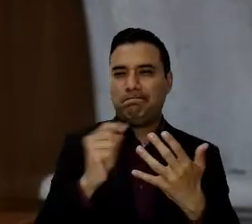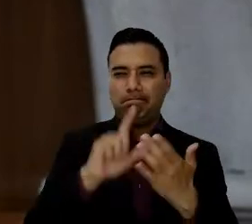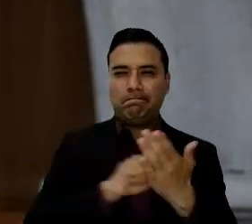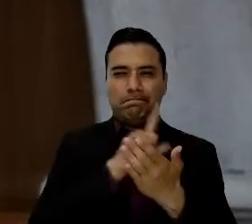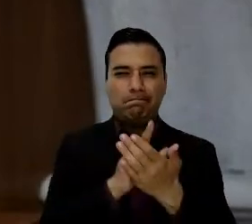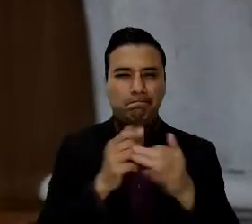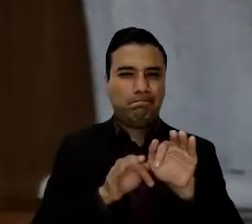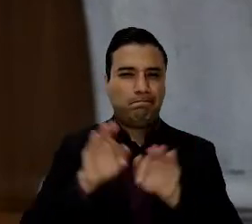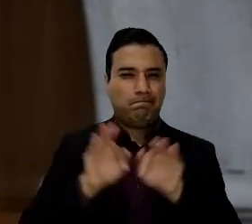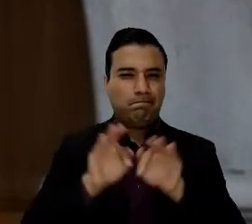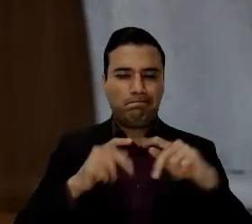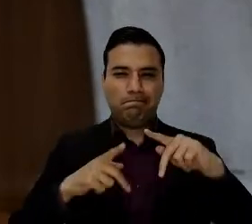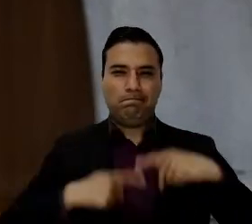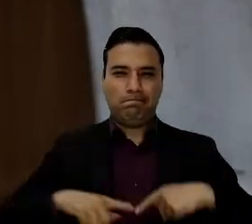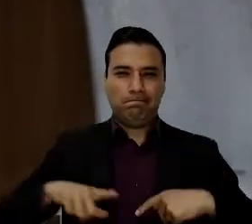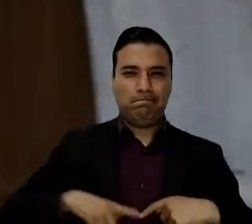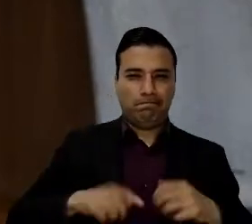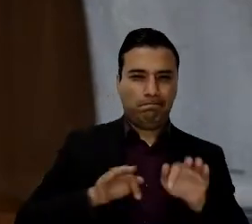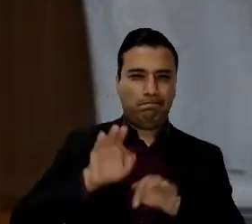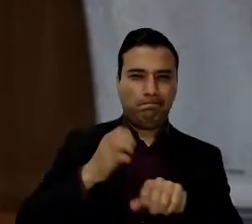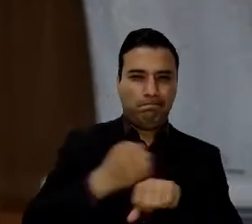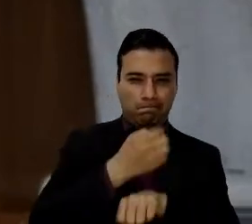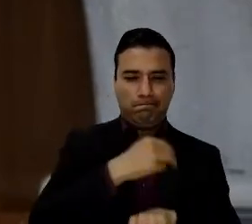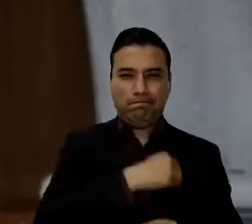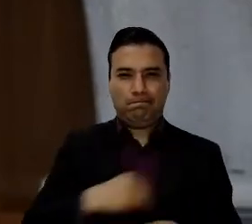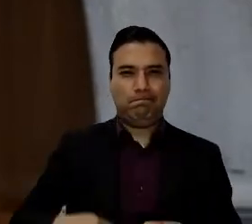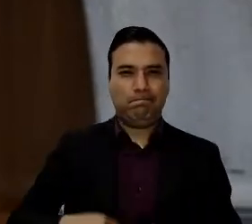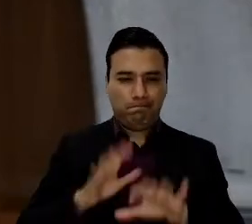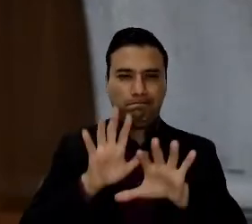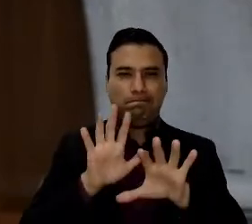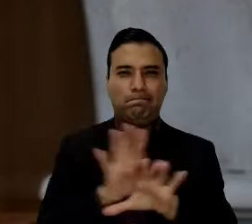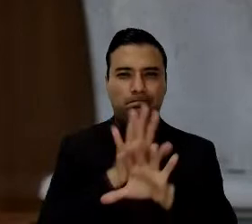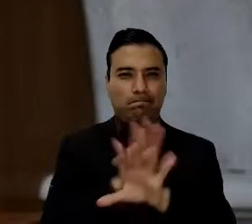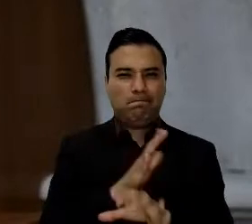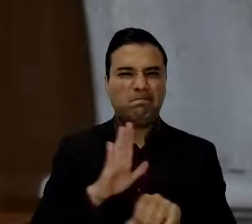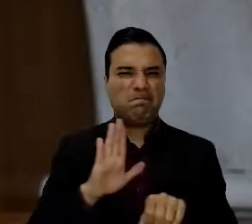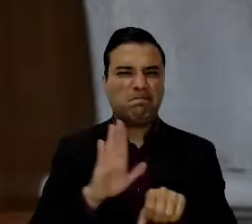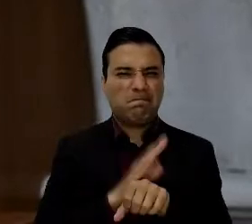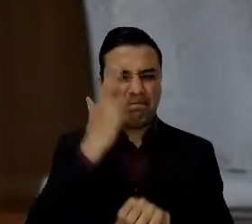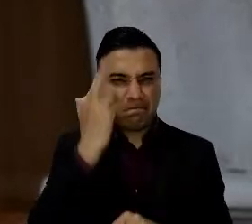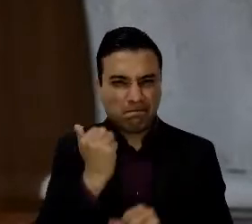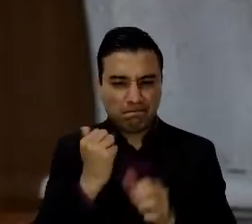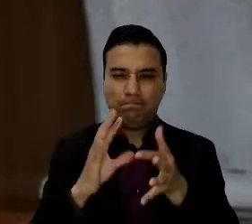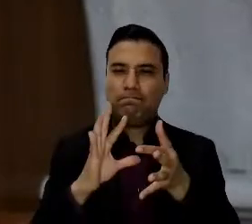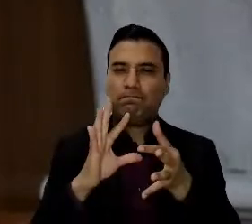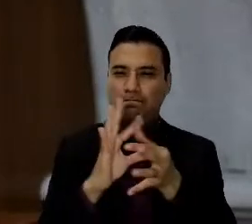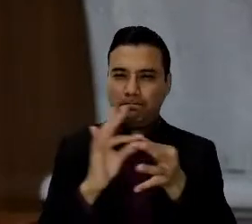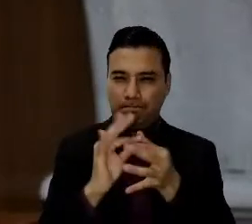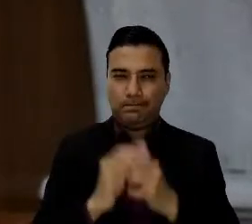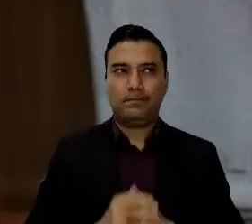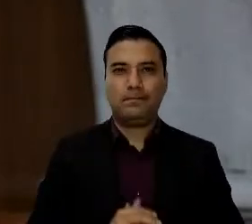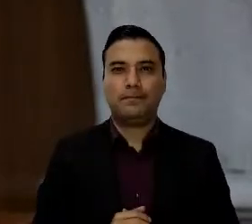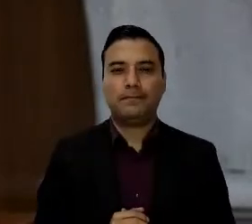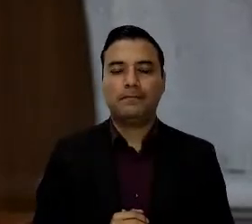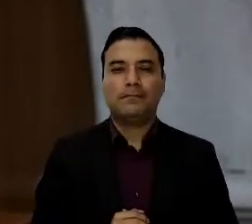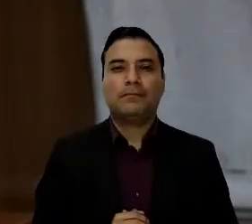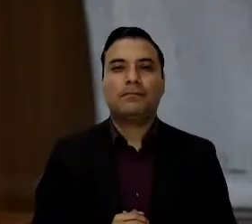del Trabajo de los Servidores Públicos del Estado y municipios conforme a lo siguiente. Exposición de motivos.